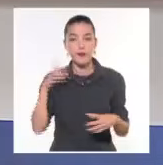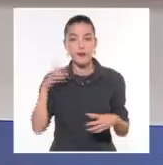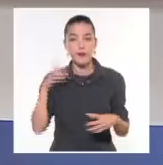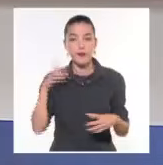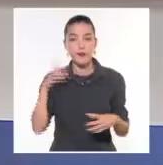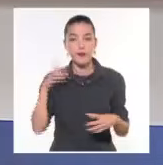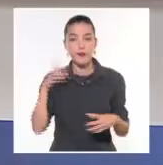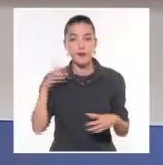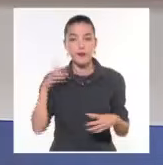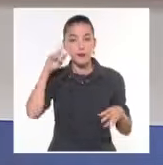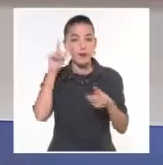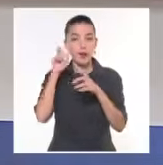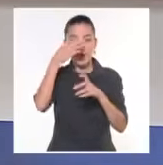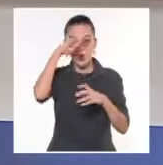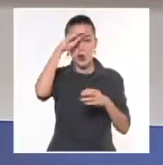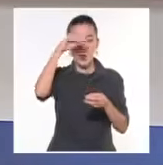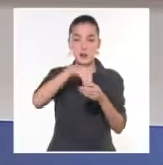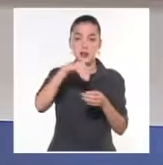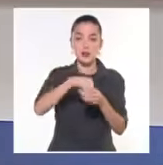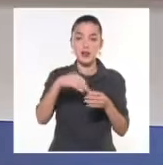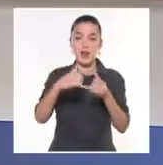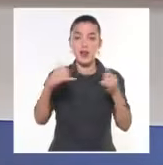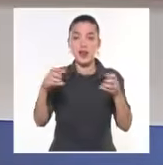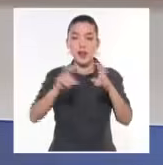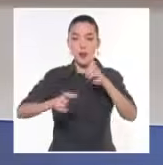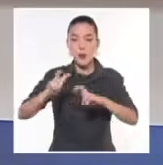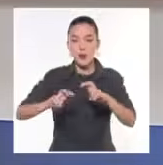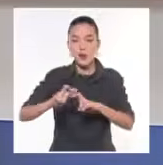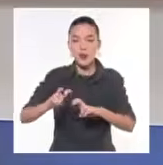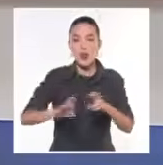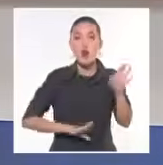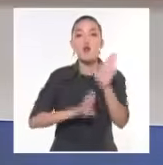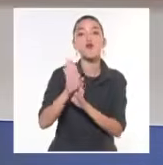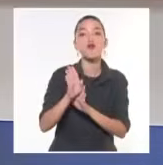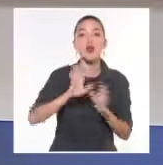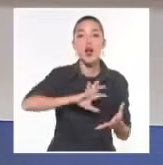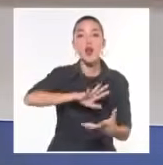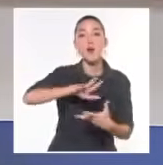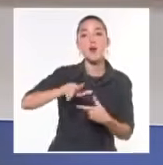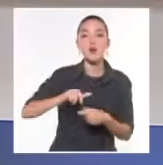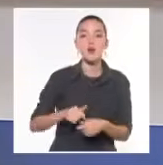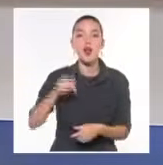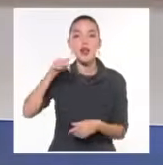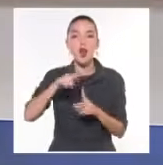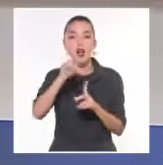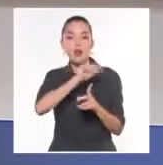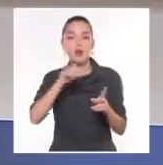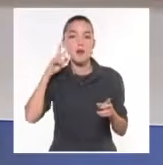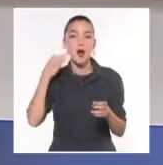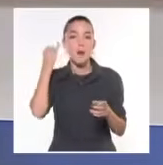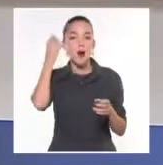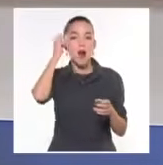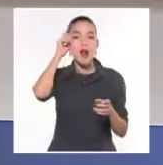Los científicos cubanos se insertan en varias líneas de investigación de avanzada en el mundo y hoy temas como la inteligencia artificial,